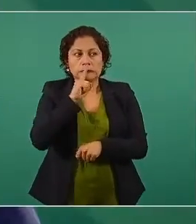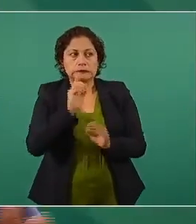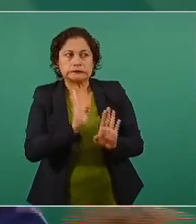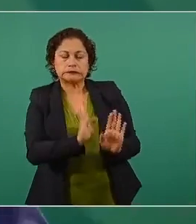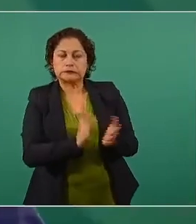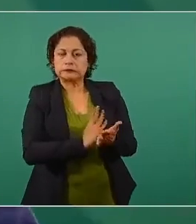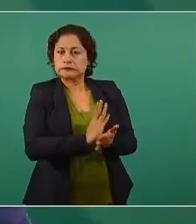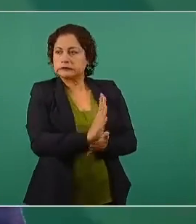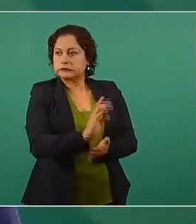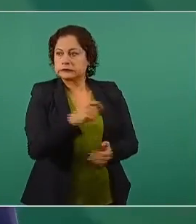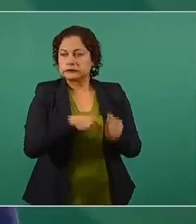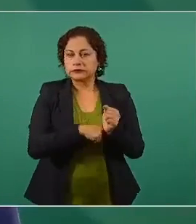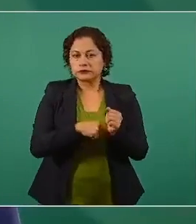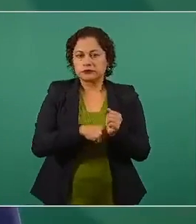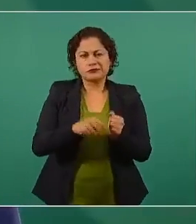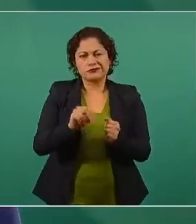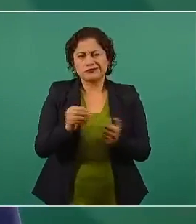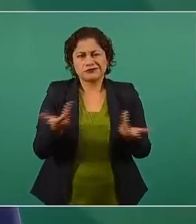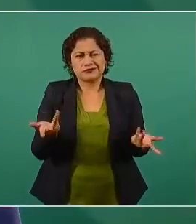Transparencia.